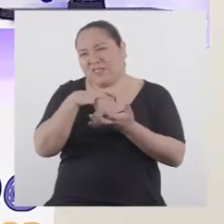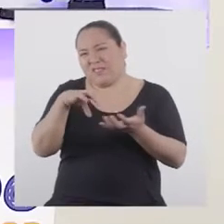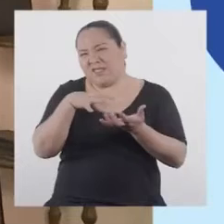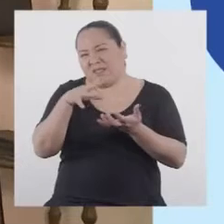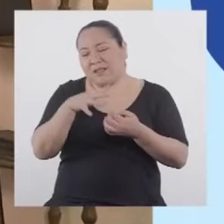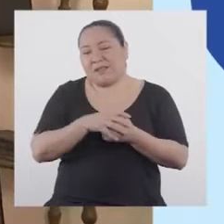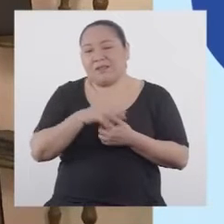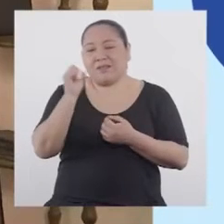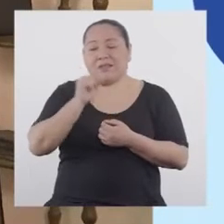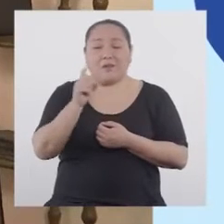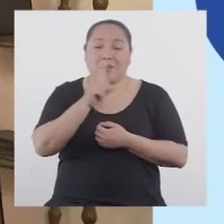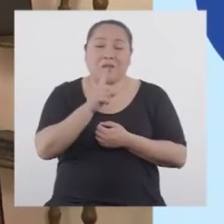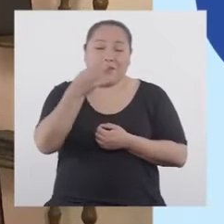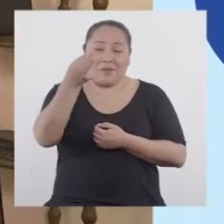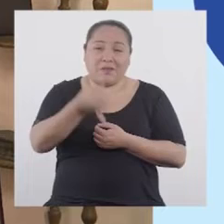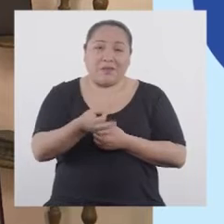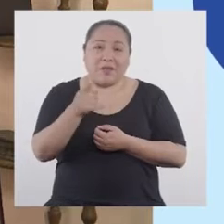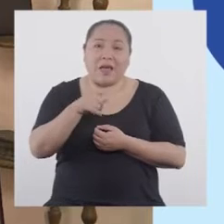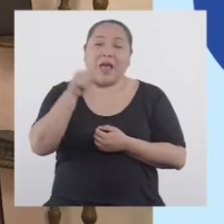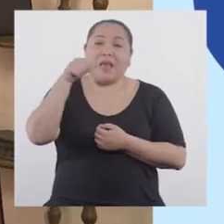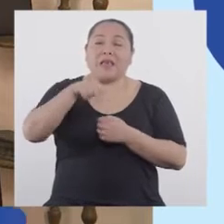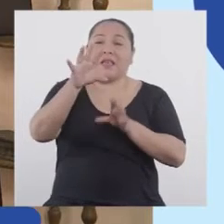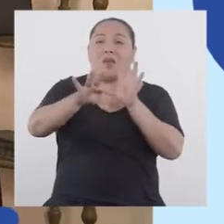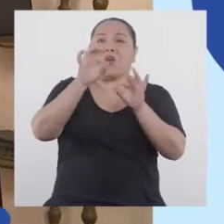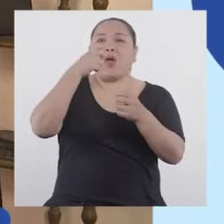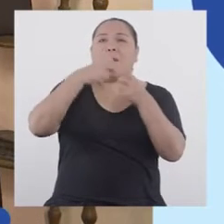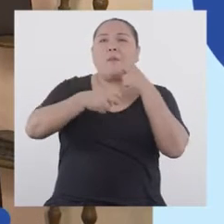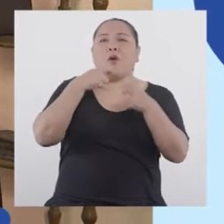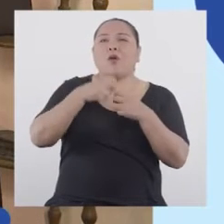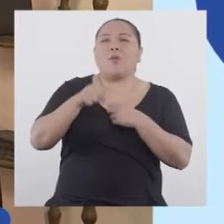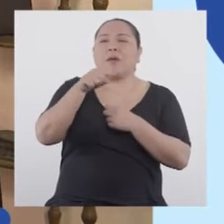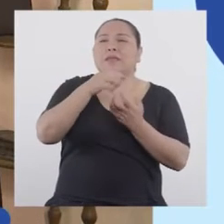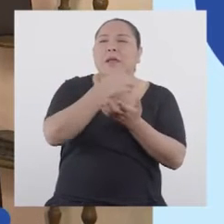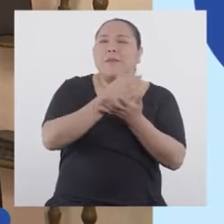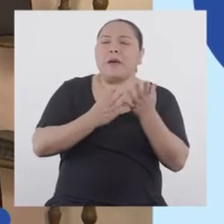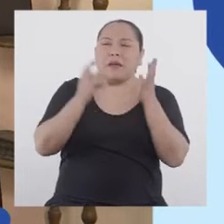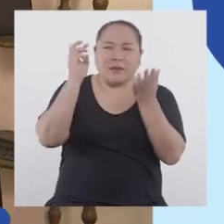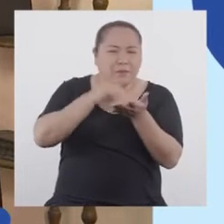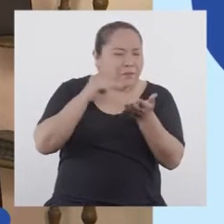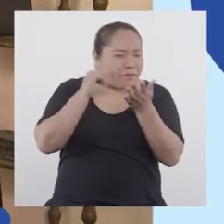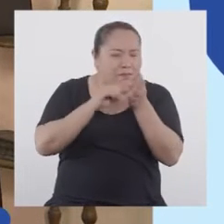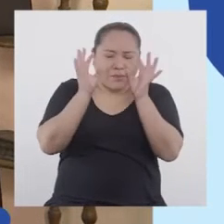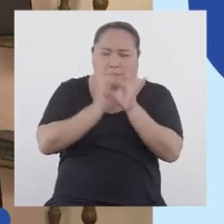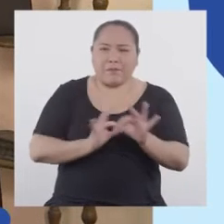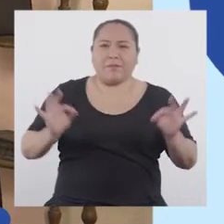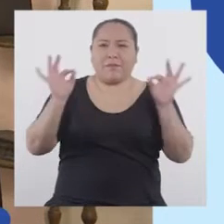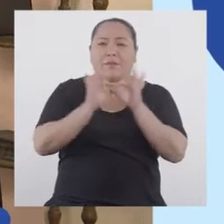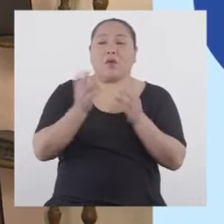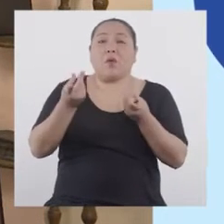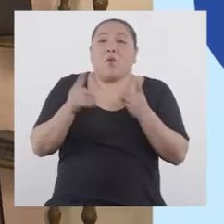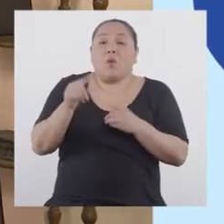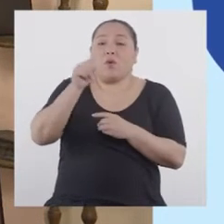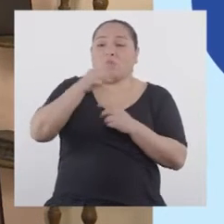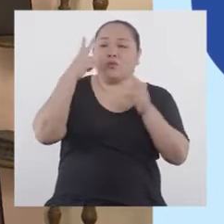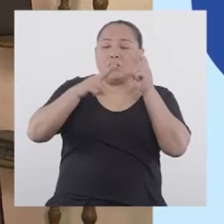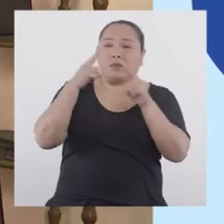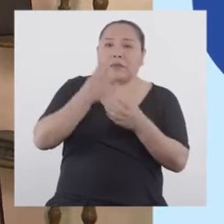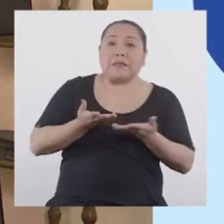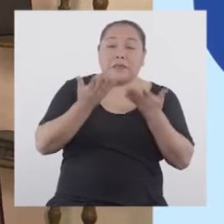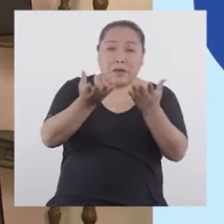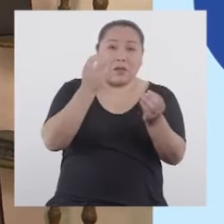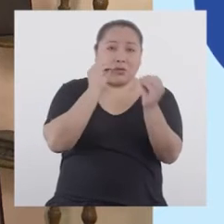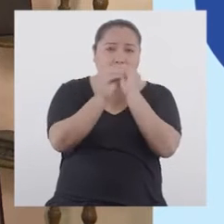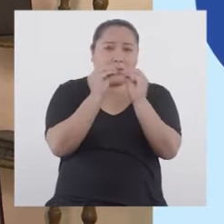trabalenguas. Pero no lo es. Aquí encontrar el problema es la parte más importante. Cuando se intenta